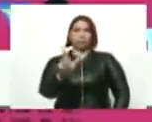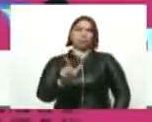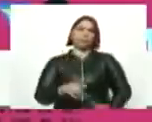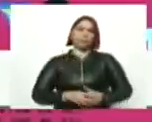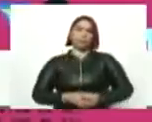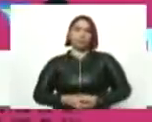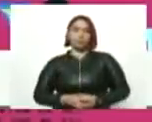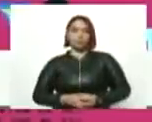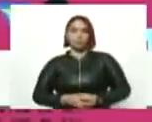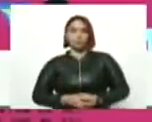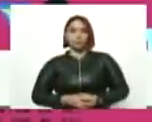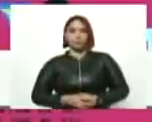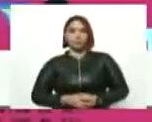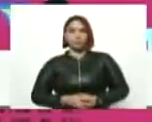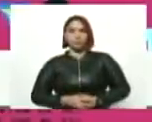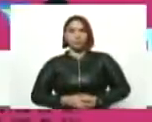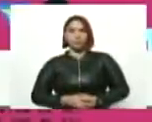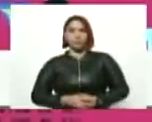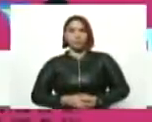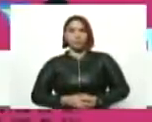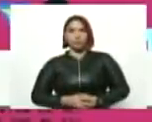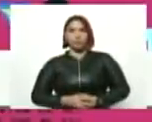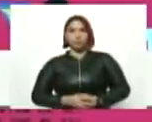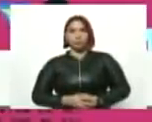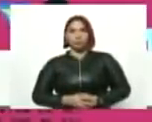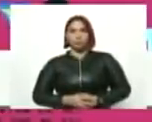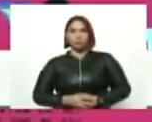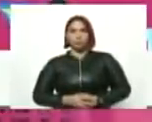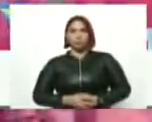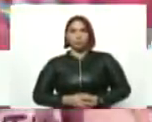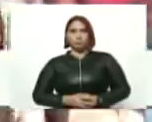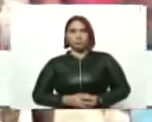Partido Socialista Unido de nuestra patria.